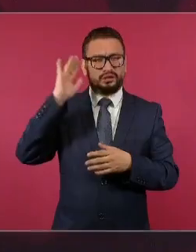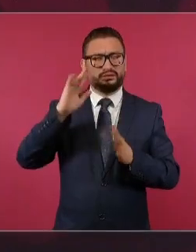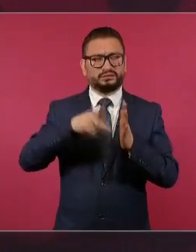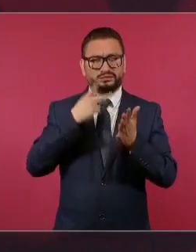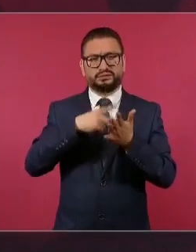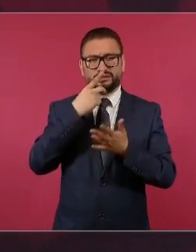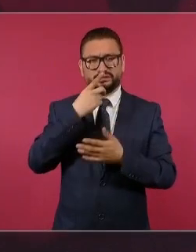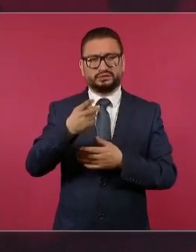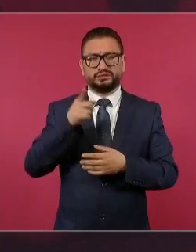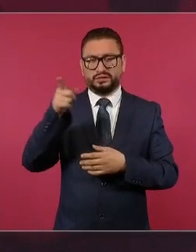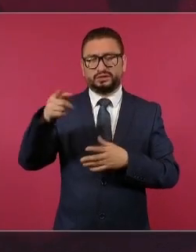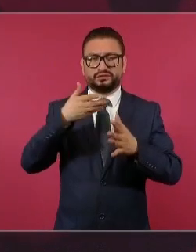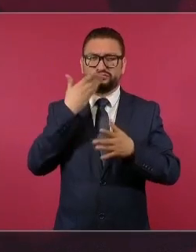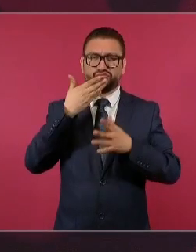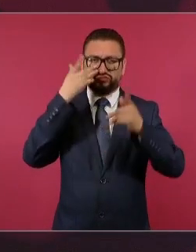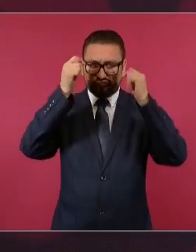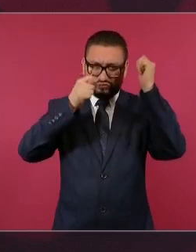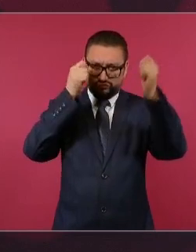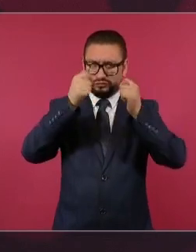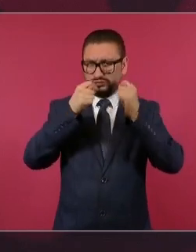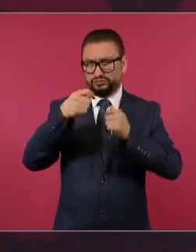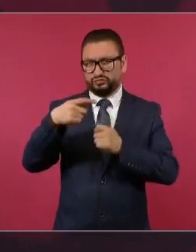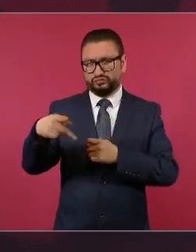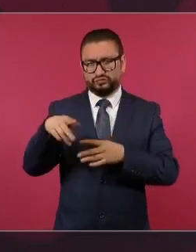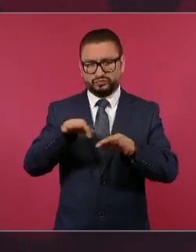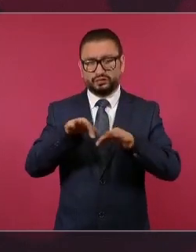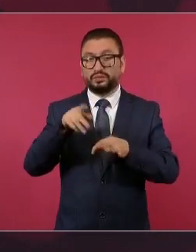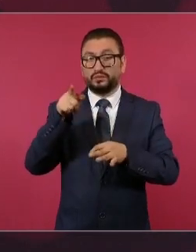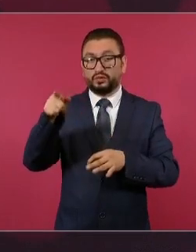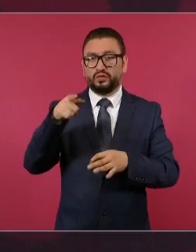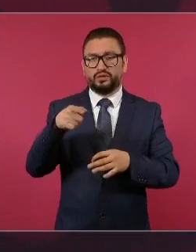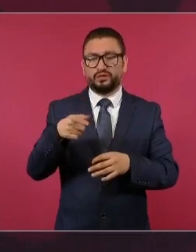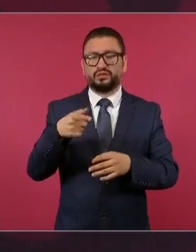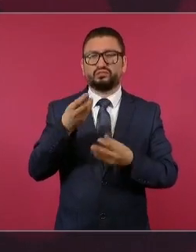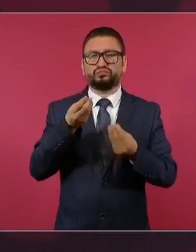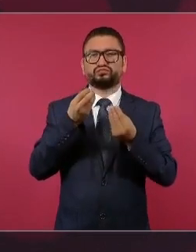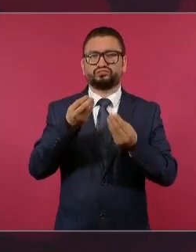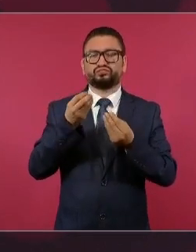ocasiones, del turismo que más divisas